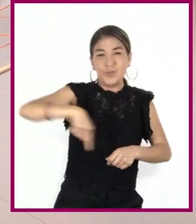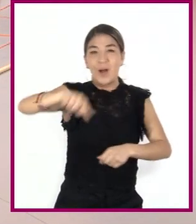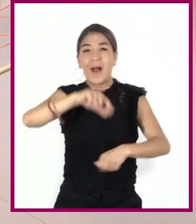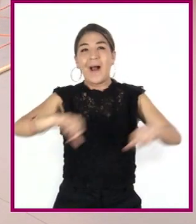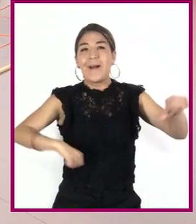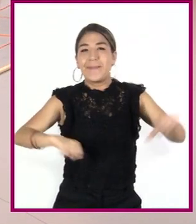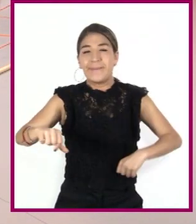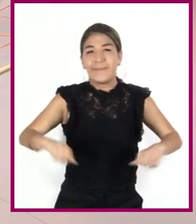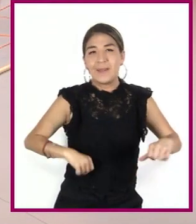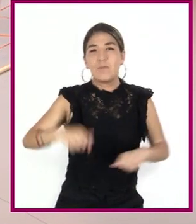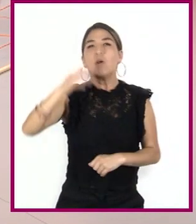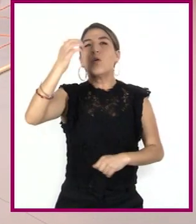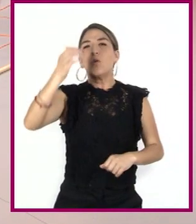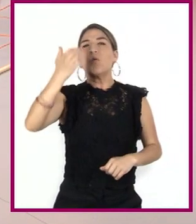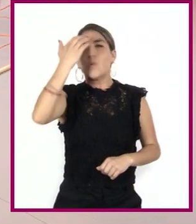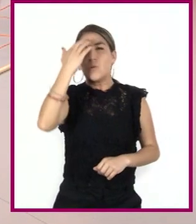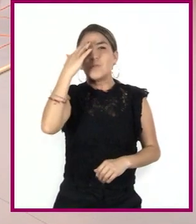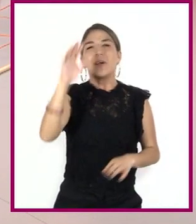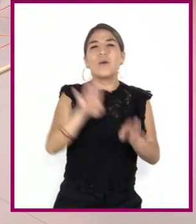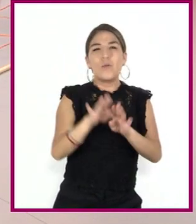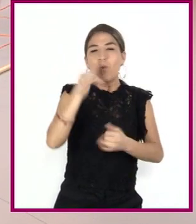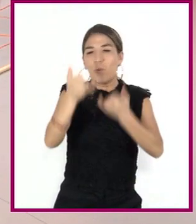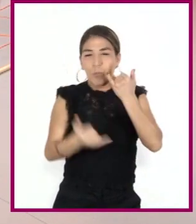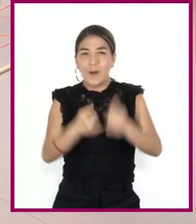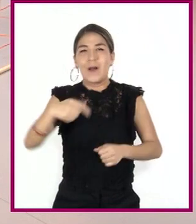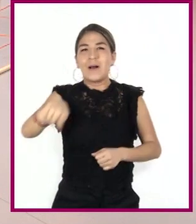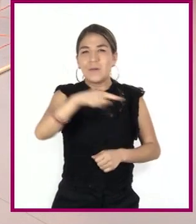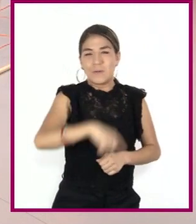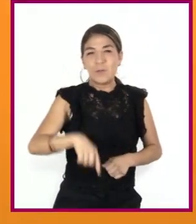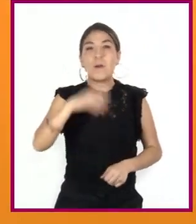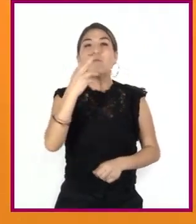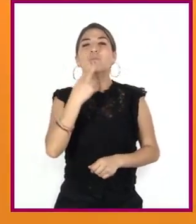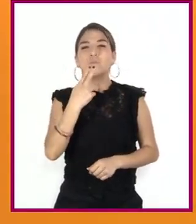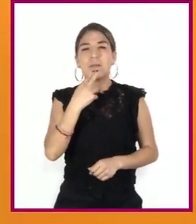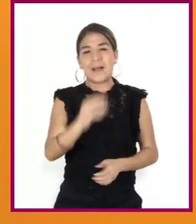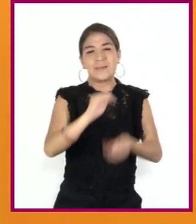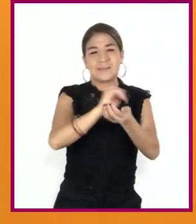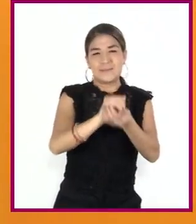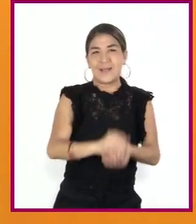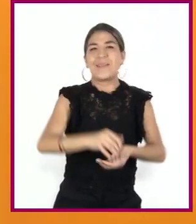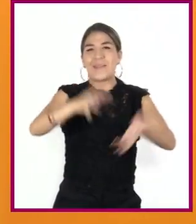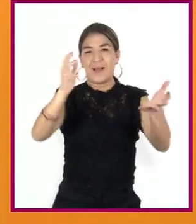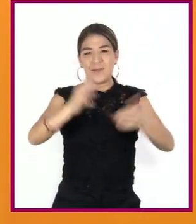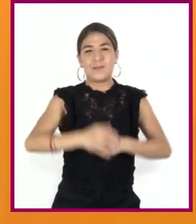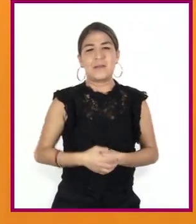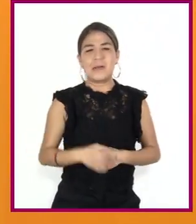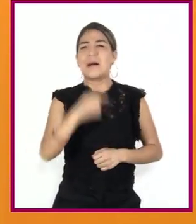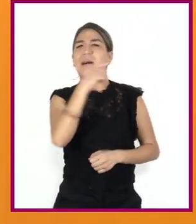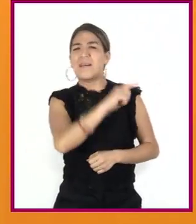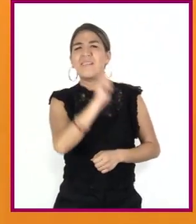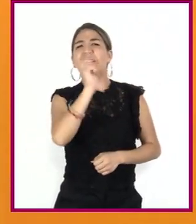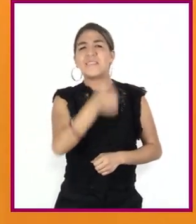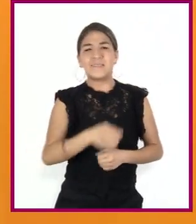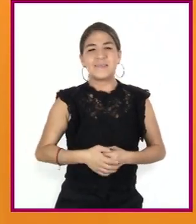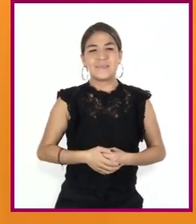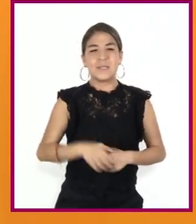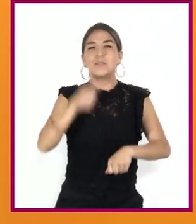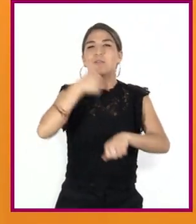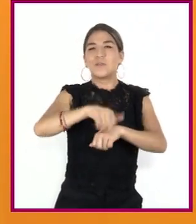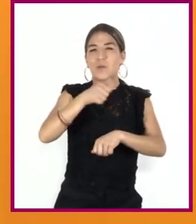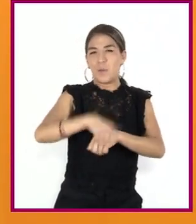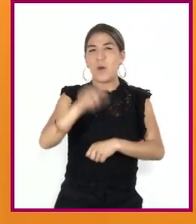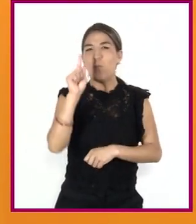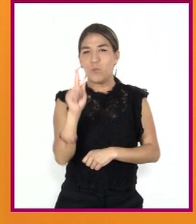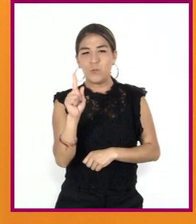conocer nuestro campo de juego, vamos a usar un dado. Este dado tiene el número